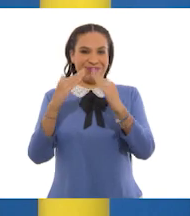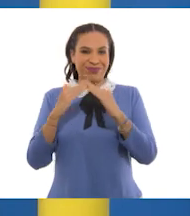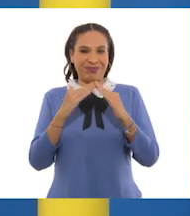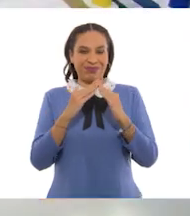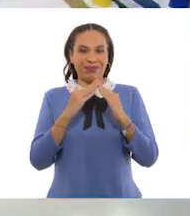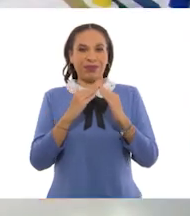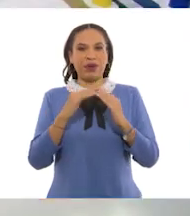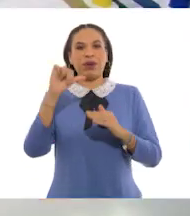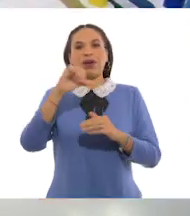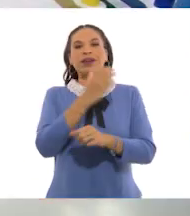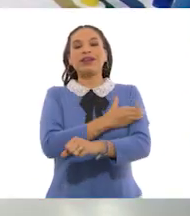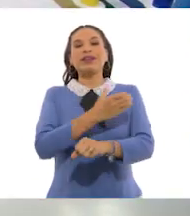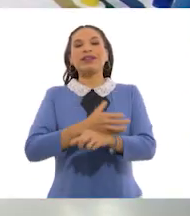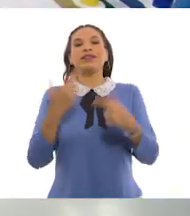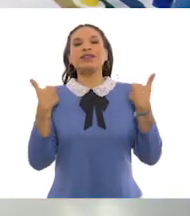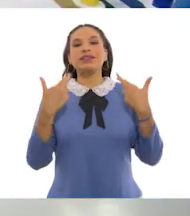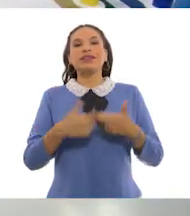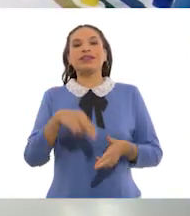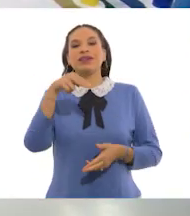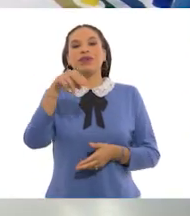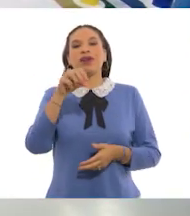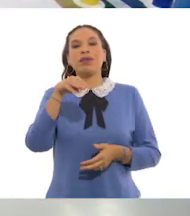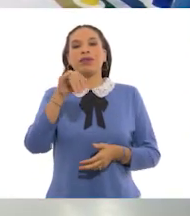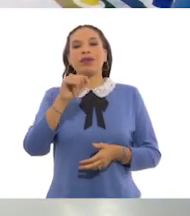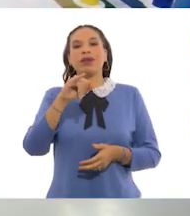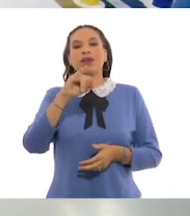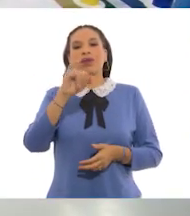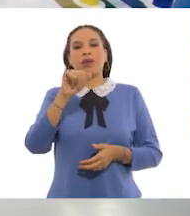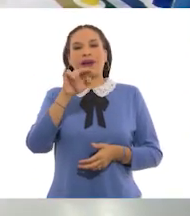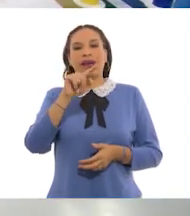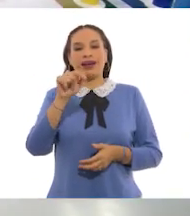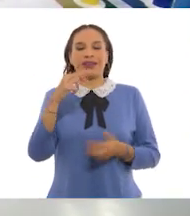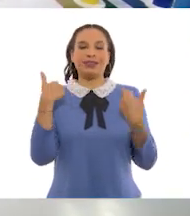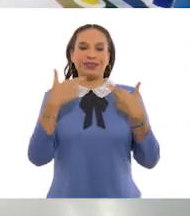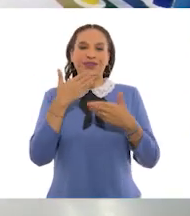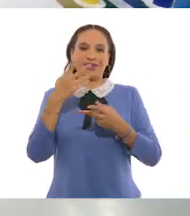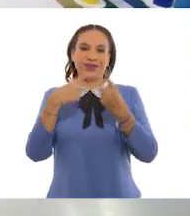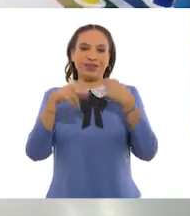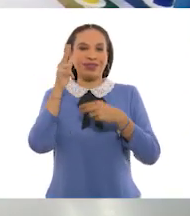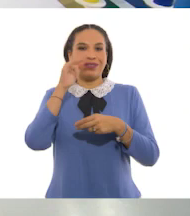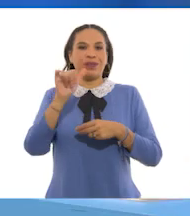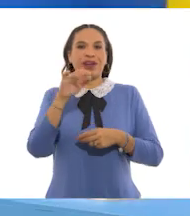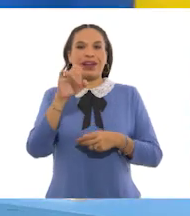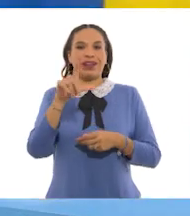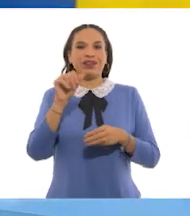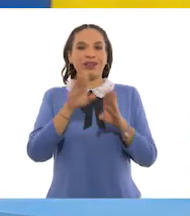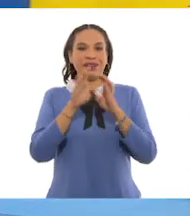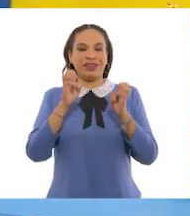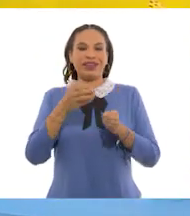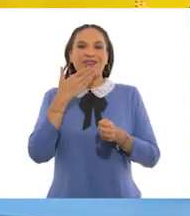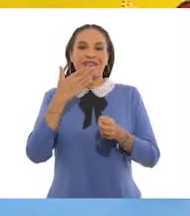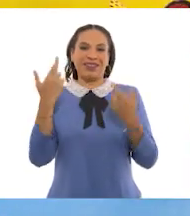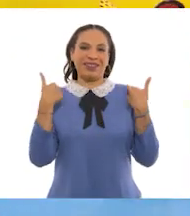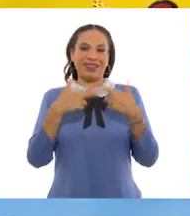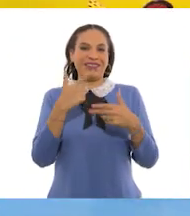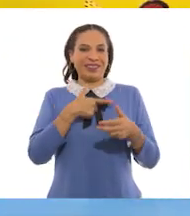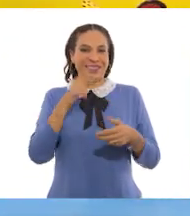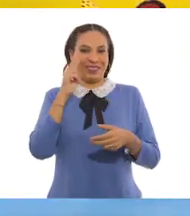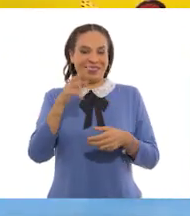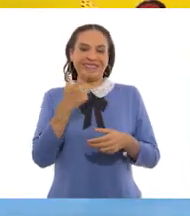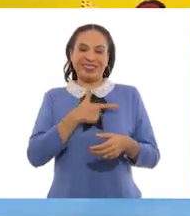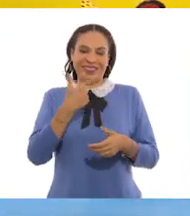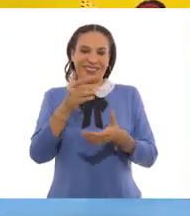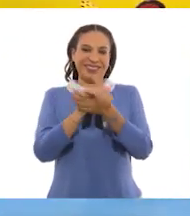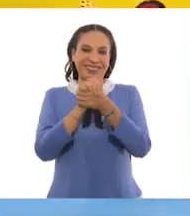hogares. Hoy nos acompaña la maestra Noemí Juárez. Maestra, bienvenida. Hola Juan Carlos, ¿cómo estás? Muy bien, maestra, gustoso de verla. Igualmente,